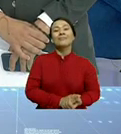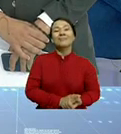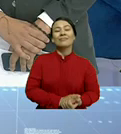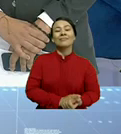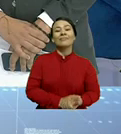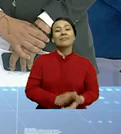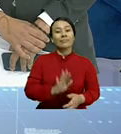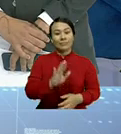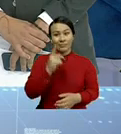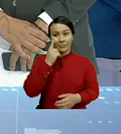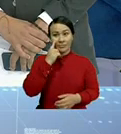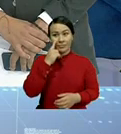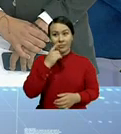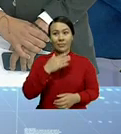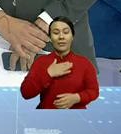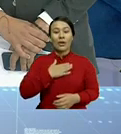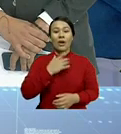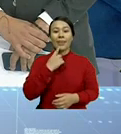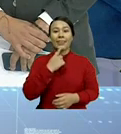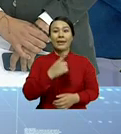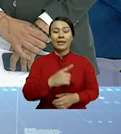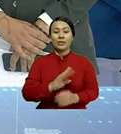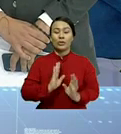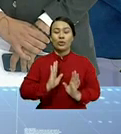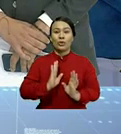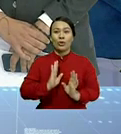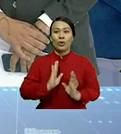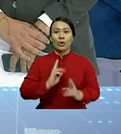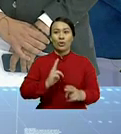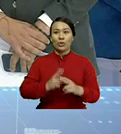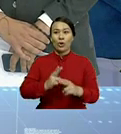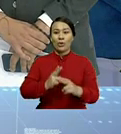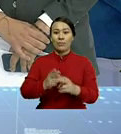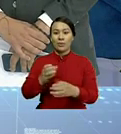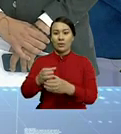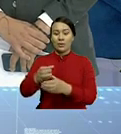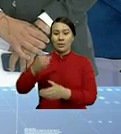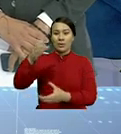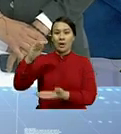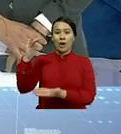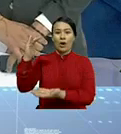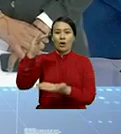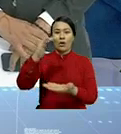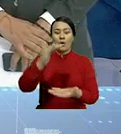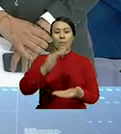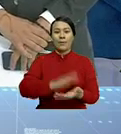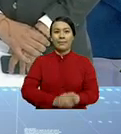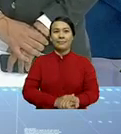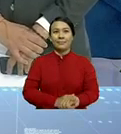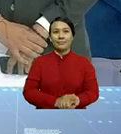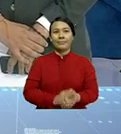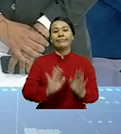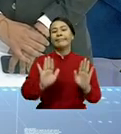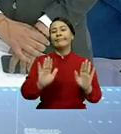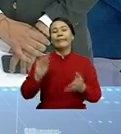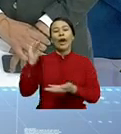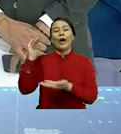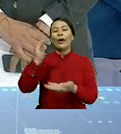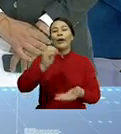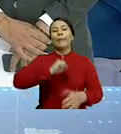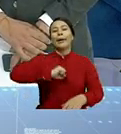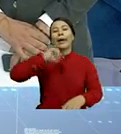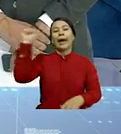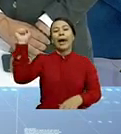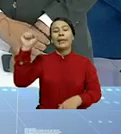Ah, pero no, yo no he dicho la marca de la marca que lo promociona. Bueno, la copa que ganó entonces Barcelona,